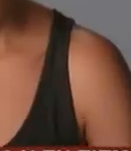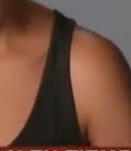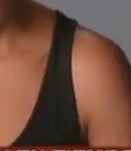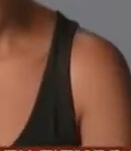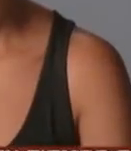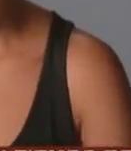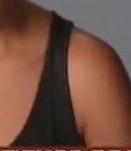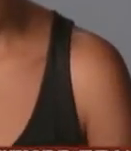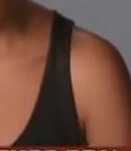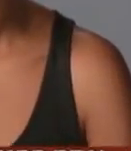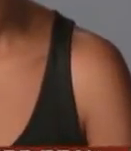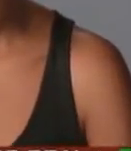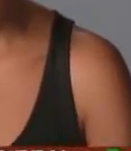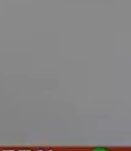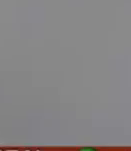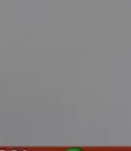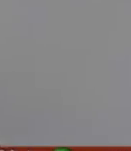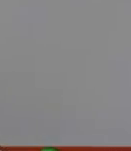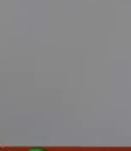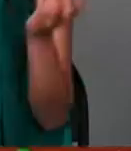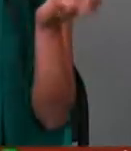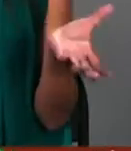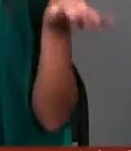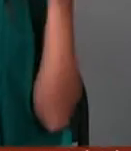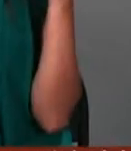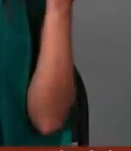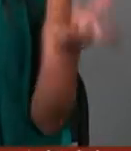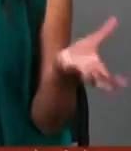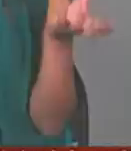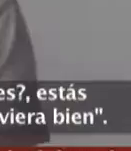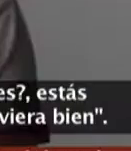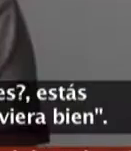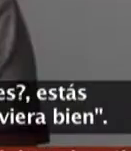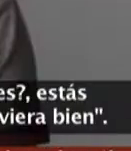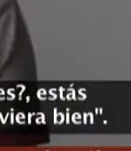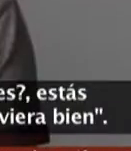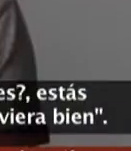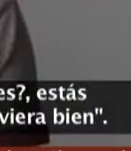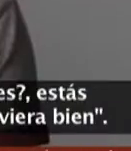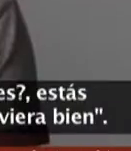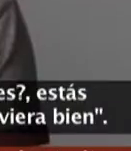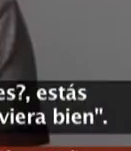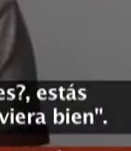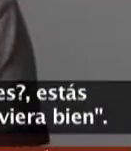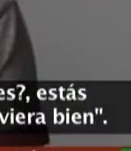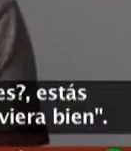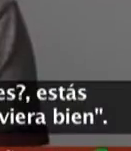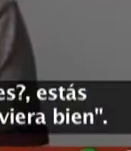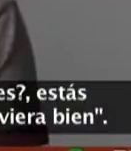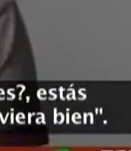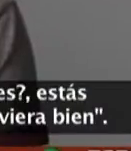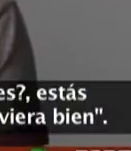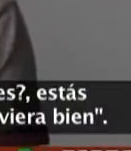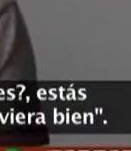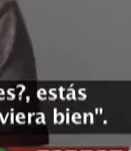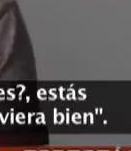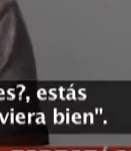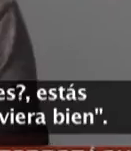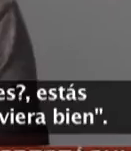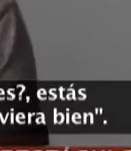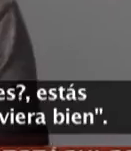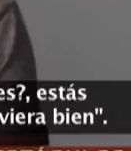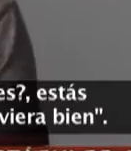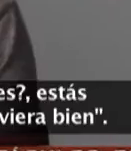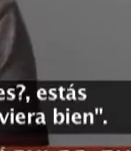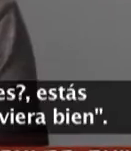pues, expresan su desacuerdo al respecto. Vamos a ver. What are we supposed to do? You know? Like, you're talking about